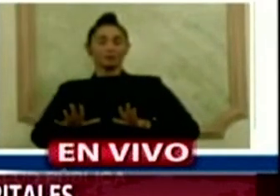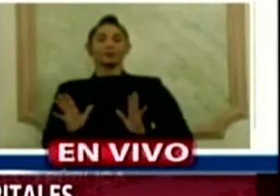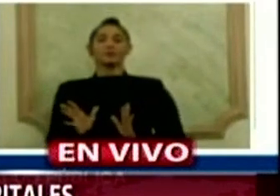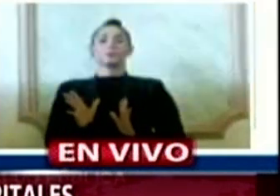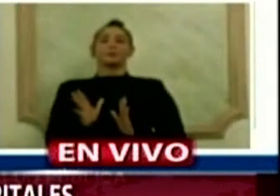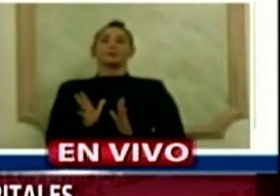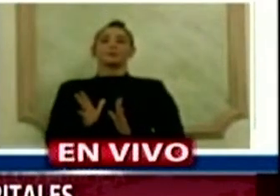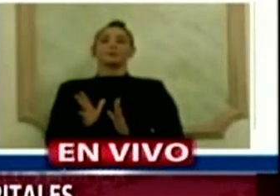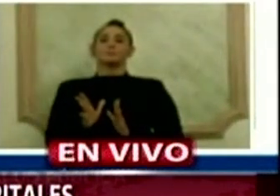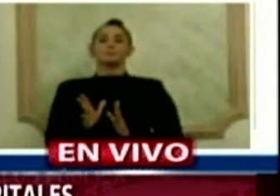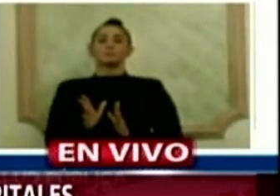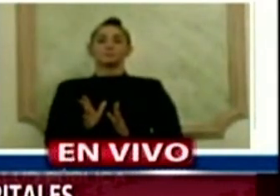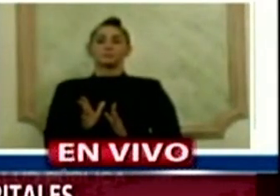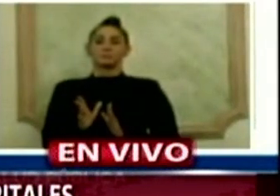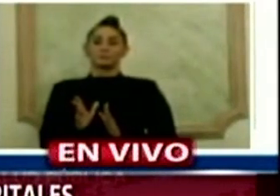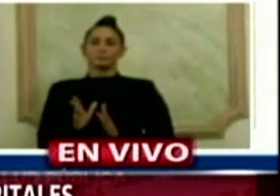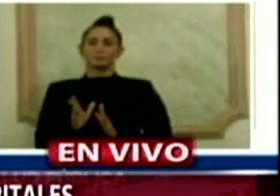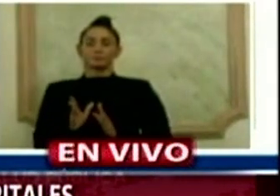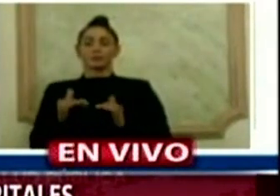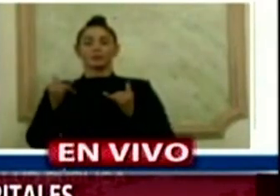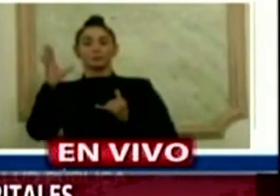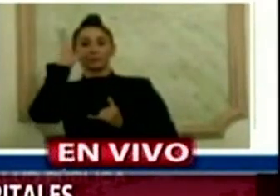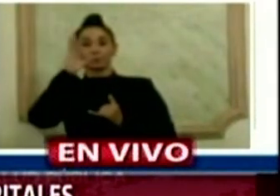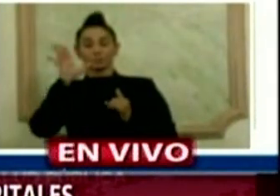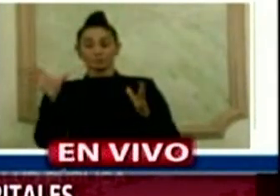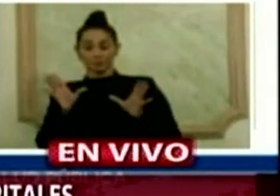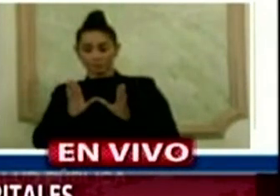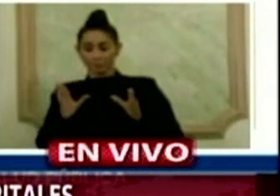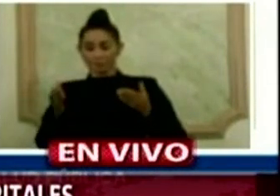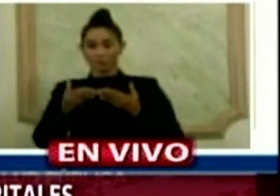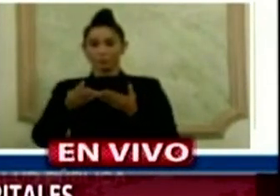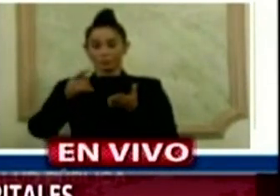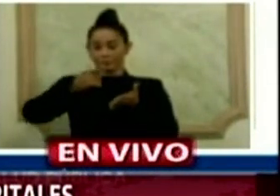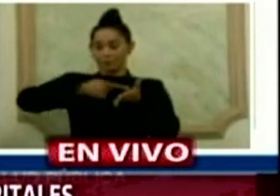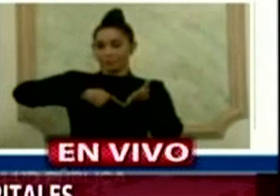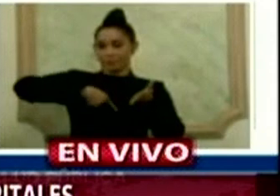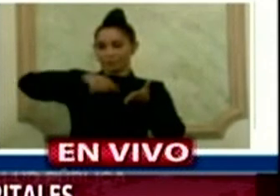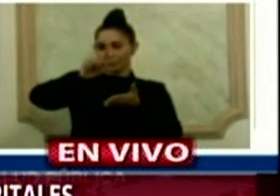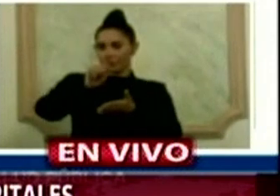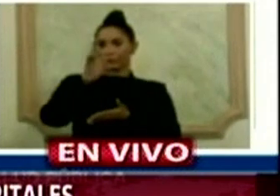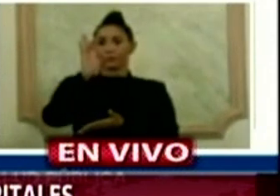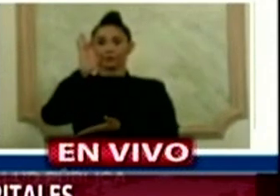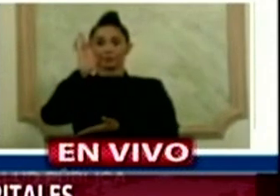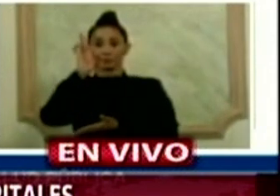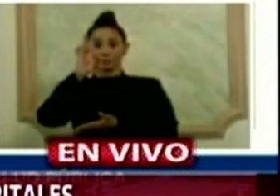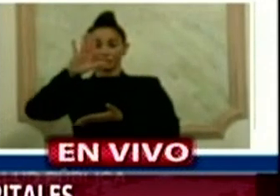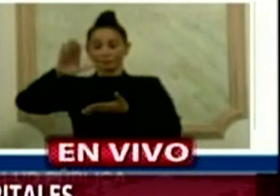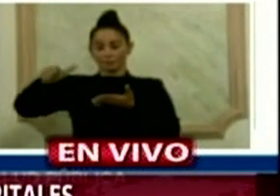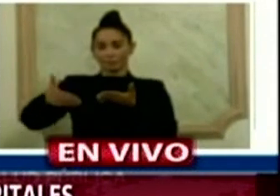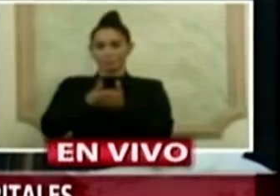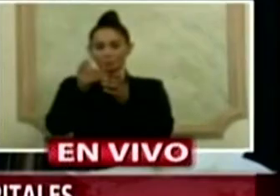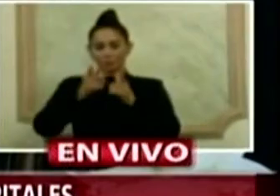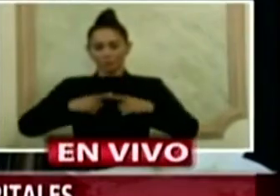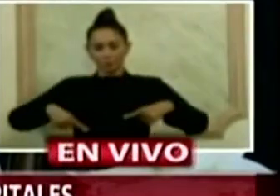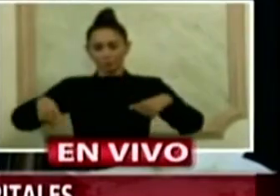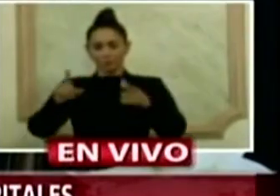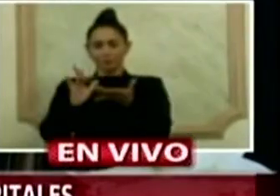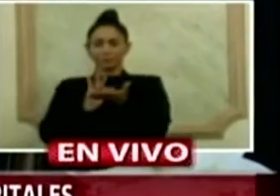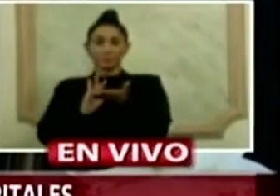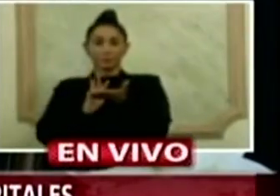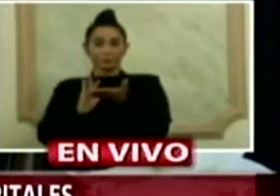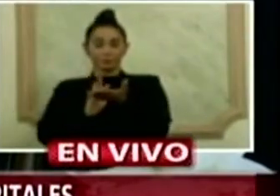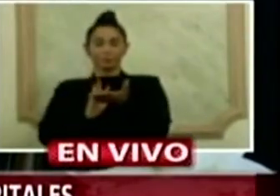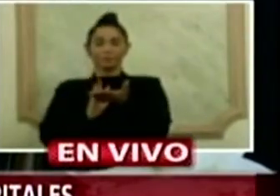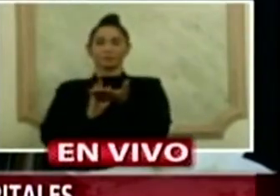pues ya se está habilitando lo que es la autorización de 7 nuevos laboratorios privados que están